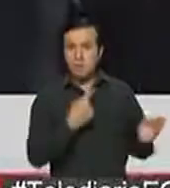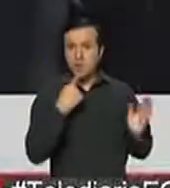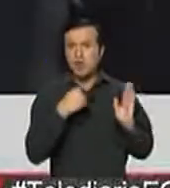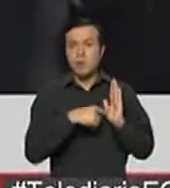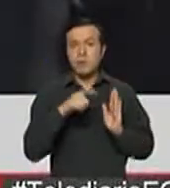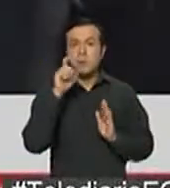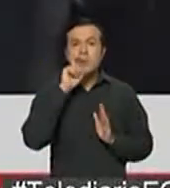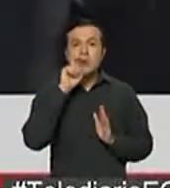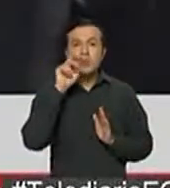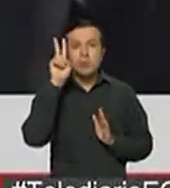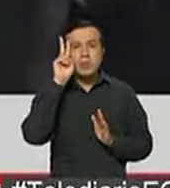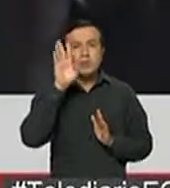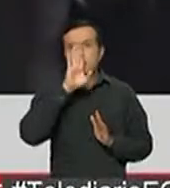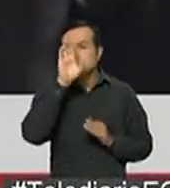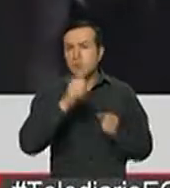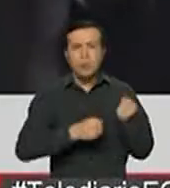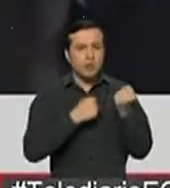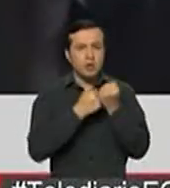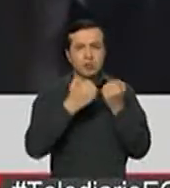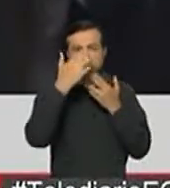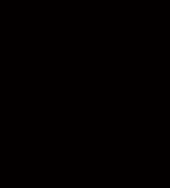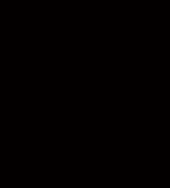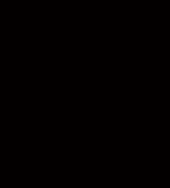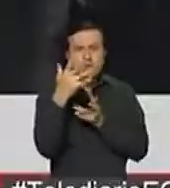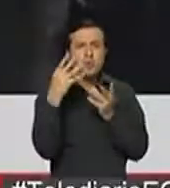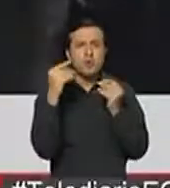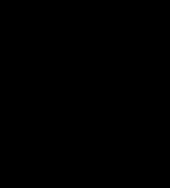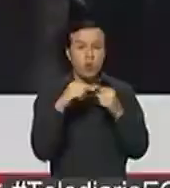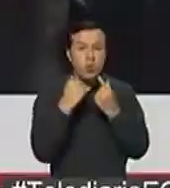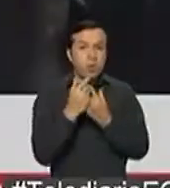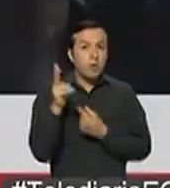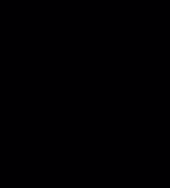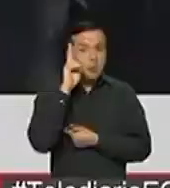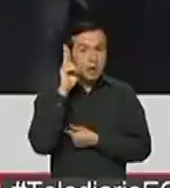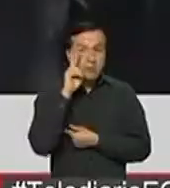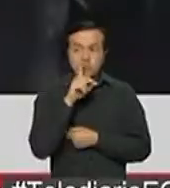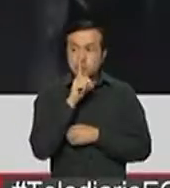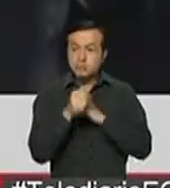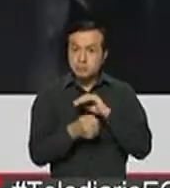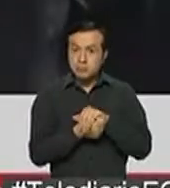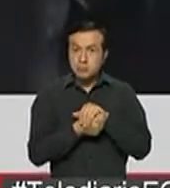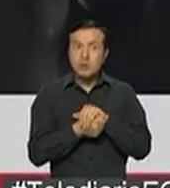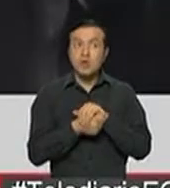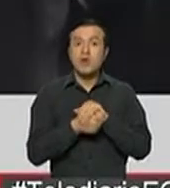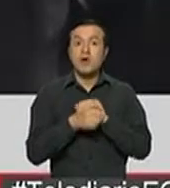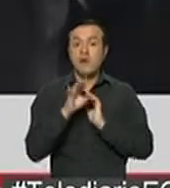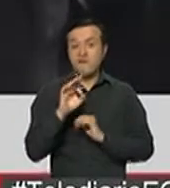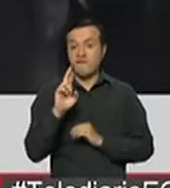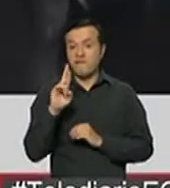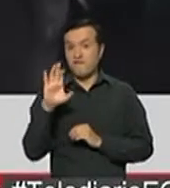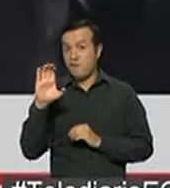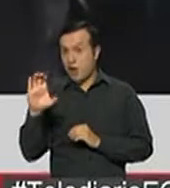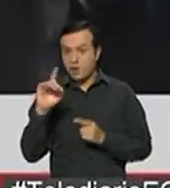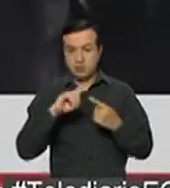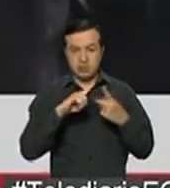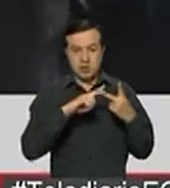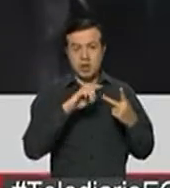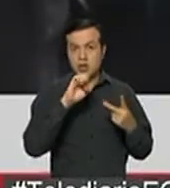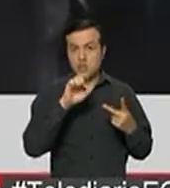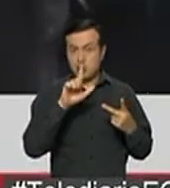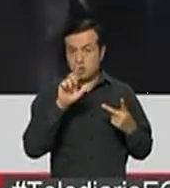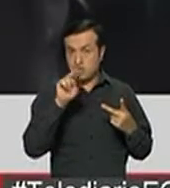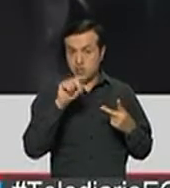que viene apoyando y recibiendo a grupos como disidentes de la FARC y ELN,